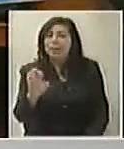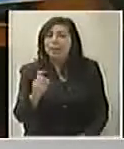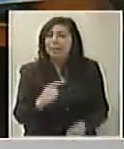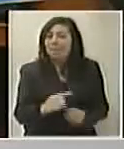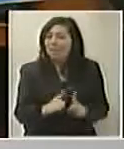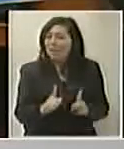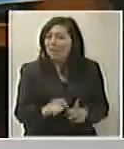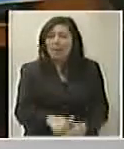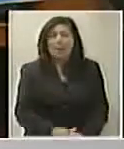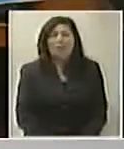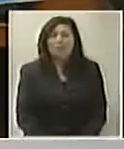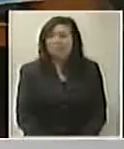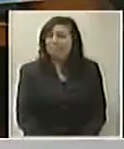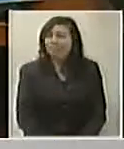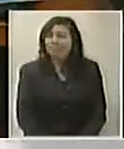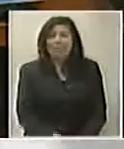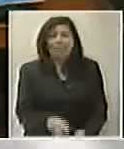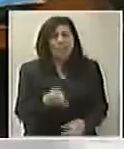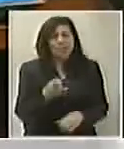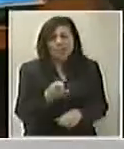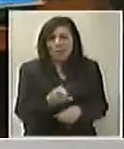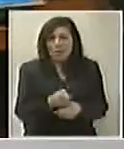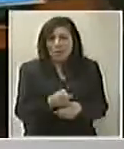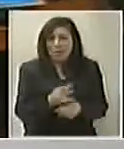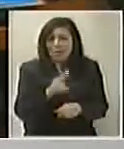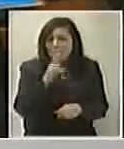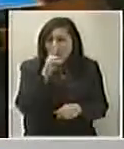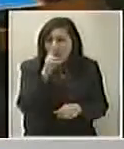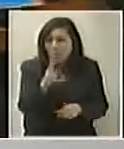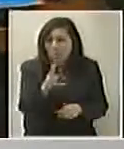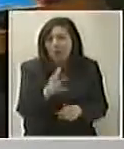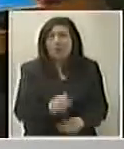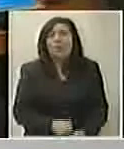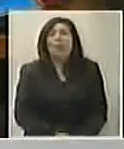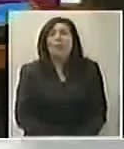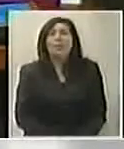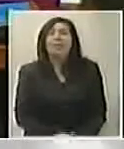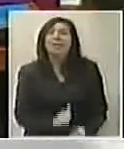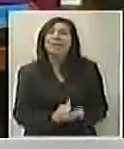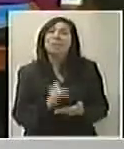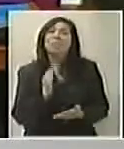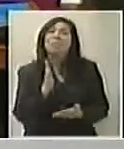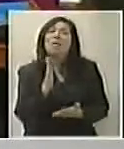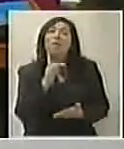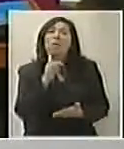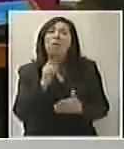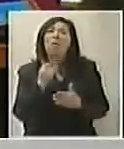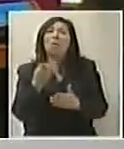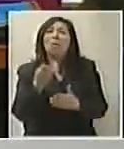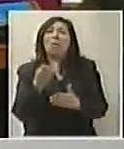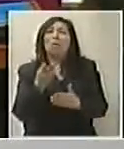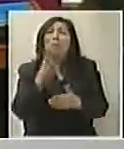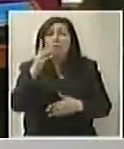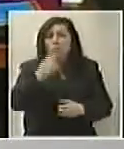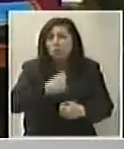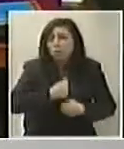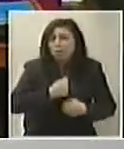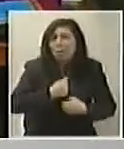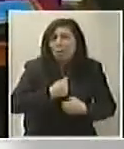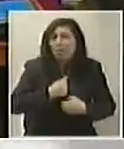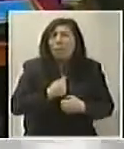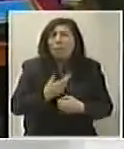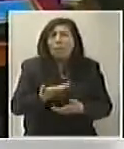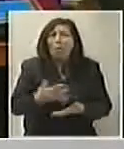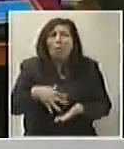Sin embargo, ¿es antiperuano aquel que manda soldados inermes e